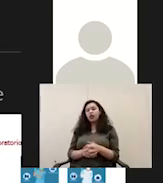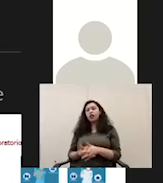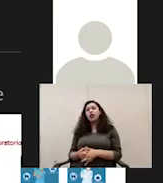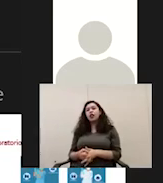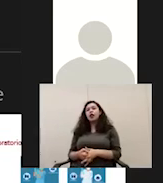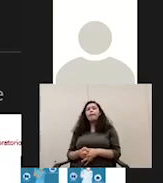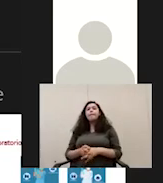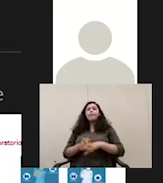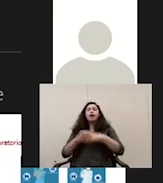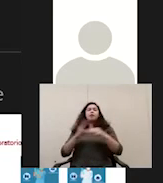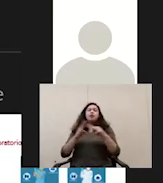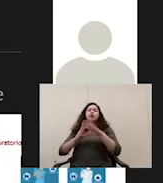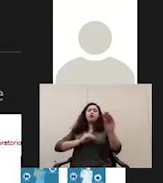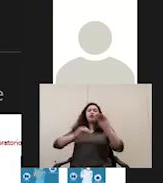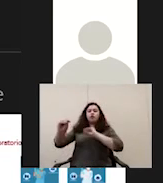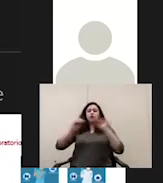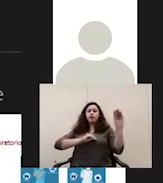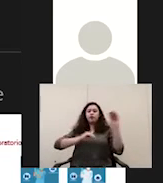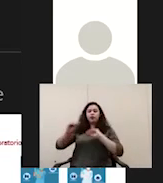instrumentos.